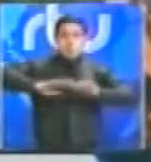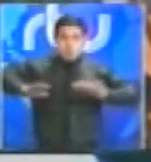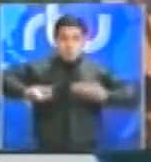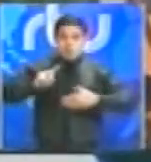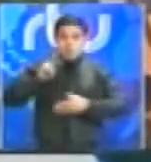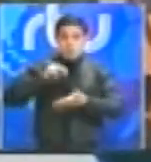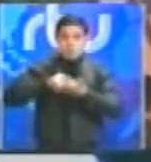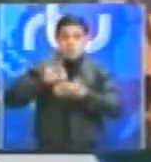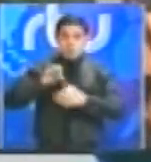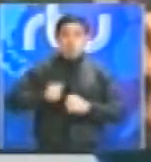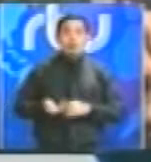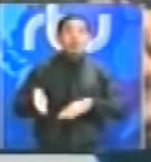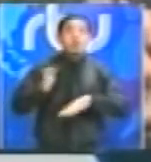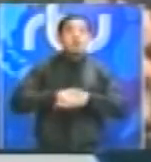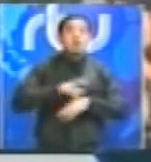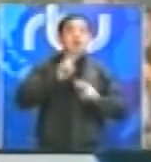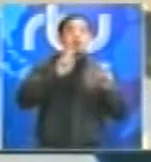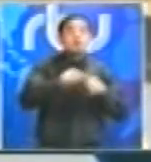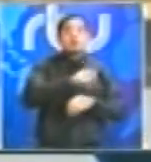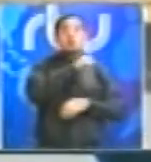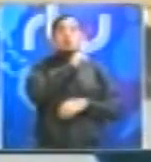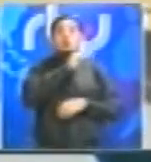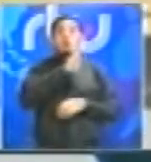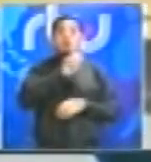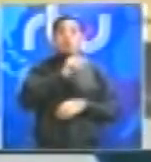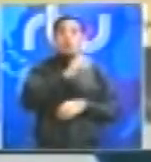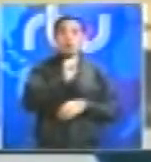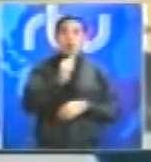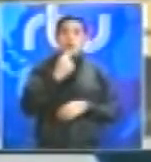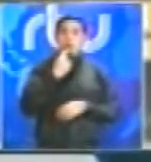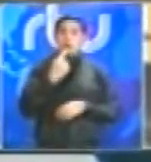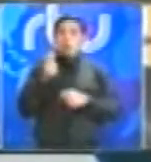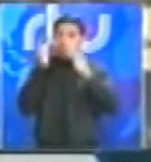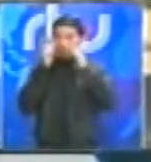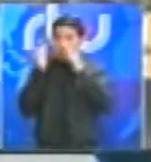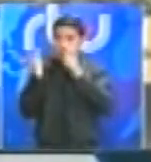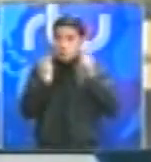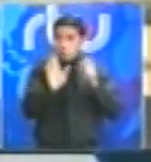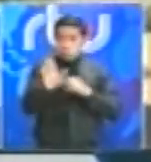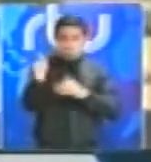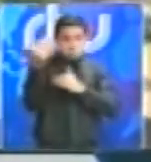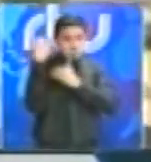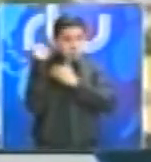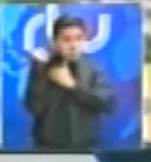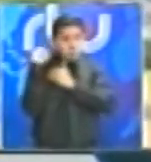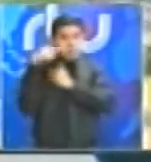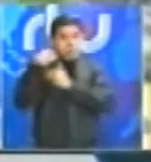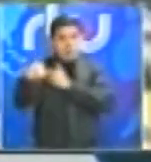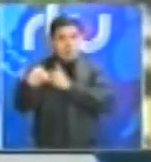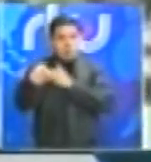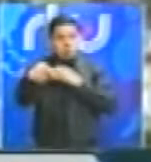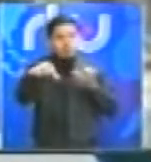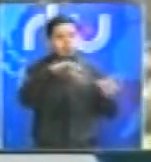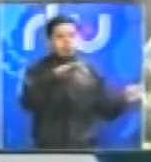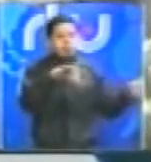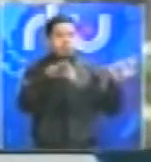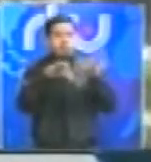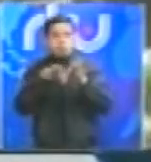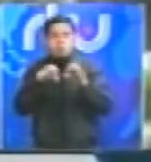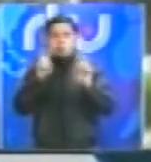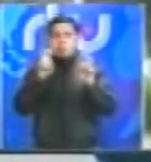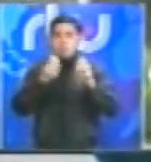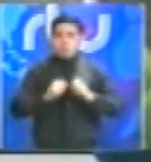cuanto al caso Balda, Serrano precisó que la Fiscalía, en ejercicio de sus facultades, pudo haberlo vinculado en el caso si